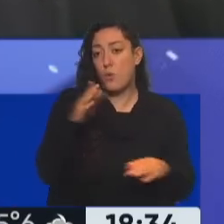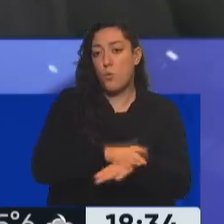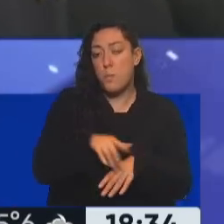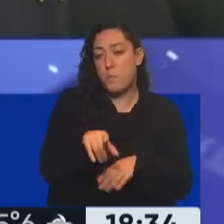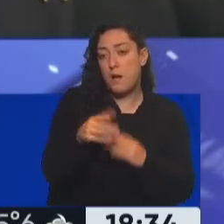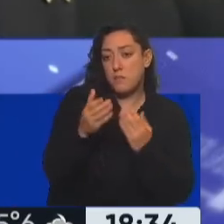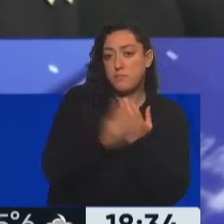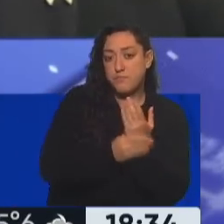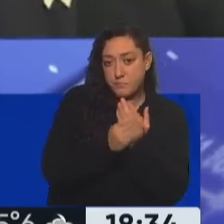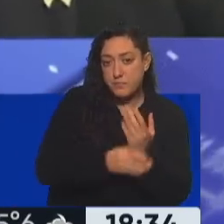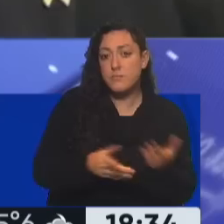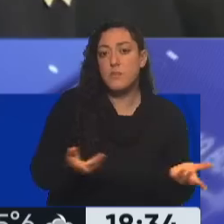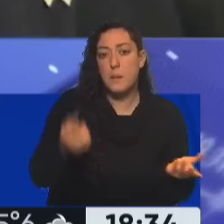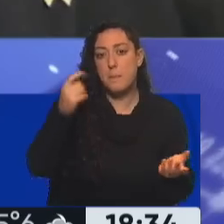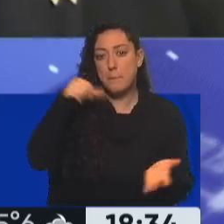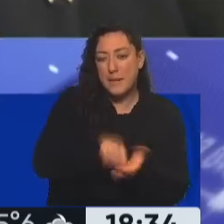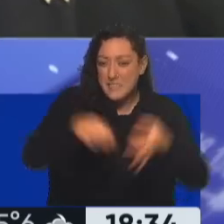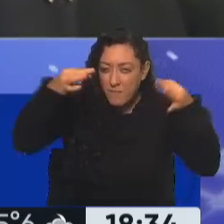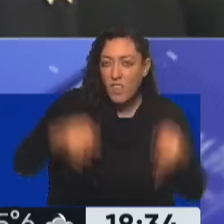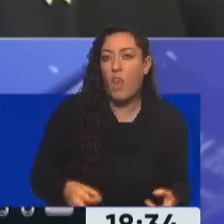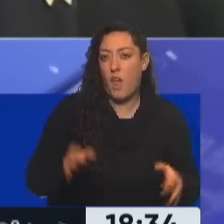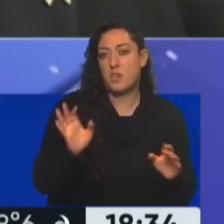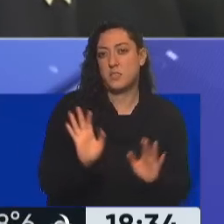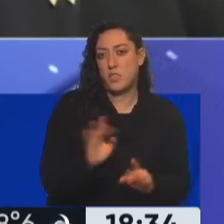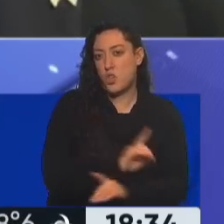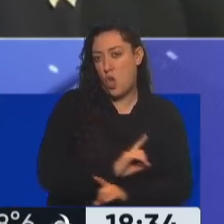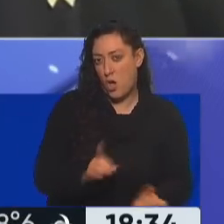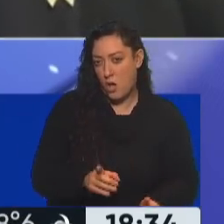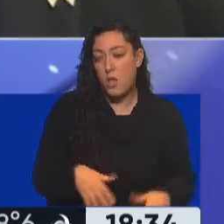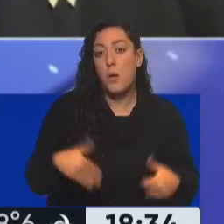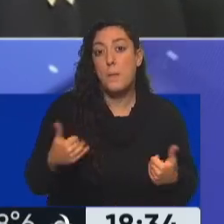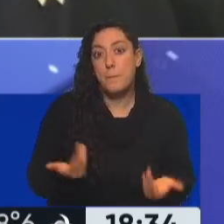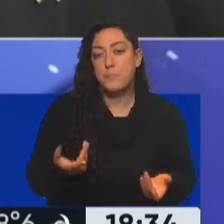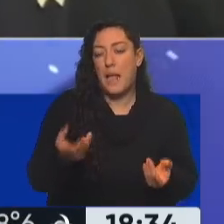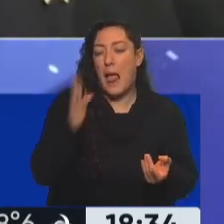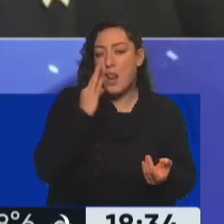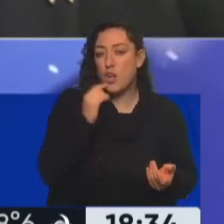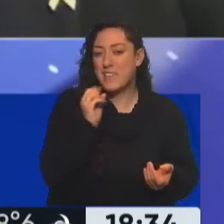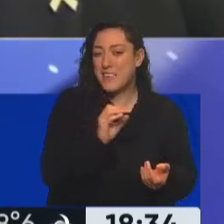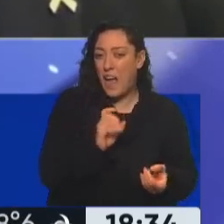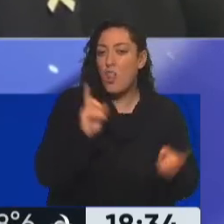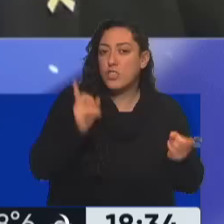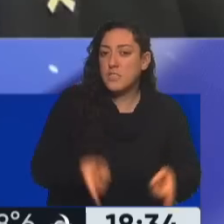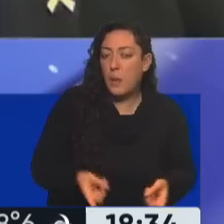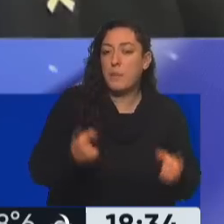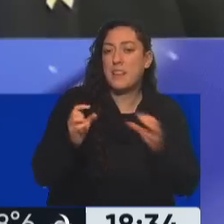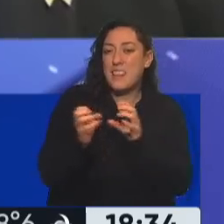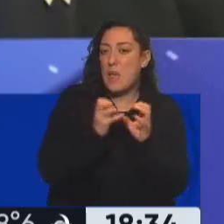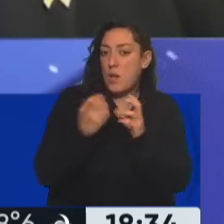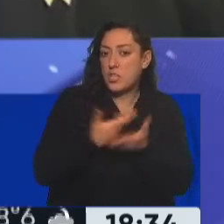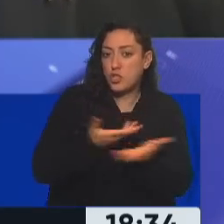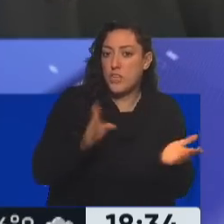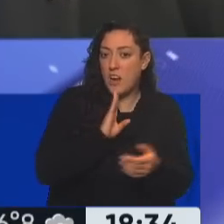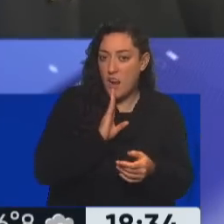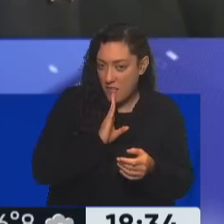situación, un país cuerdo no hace estas cosas. Y ahí deslizó algo que fue muy criticado, pero que también generó un debate importante en la sociedad israelí,